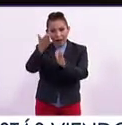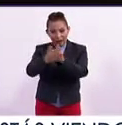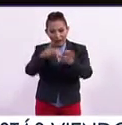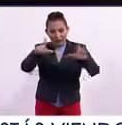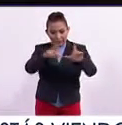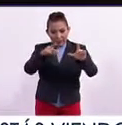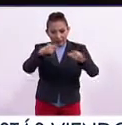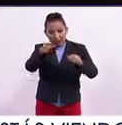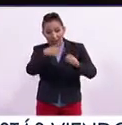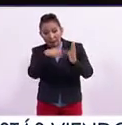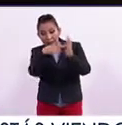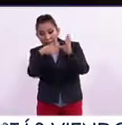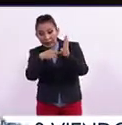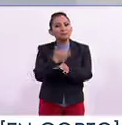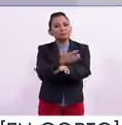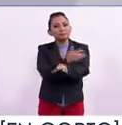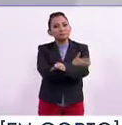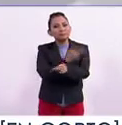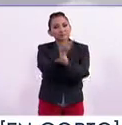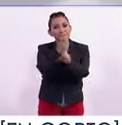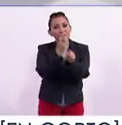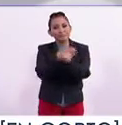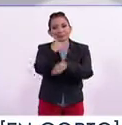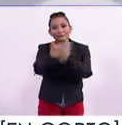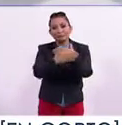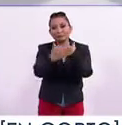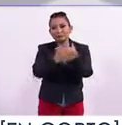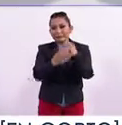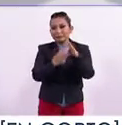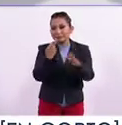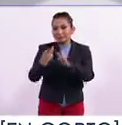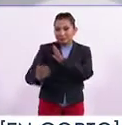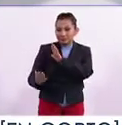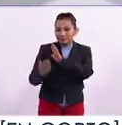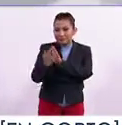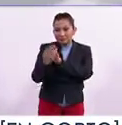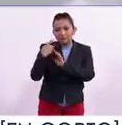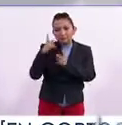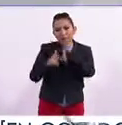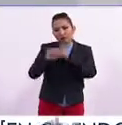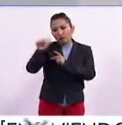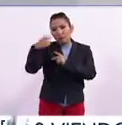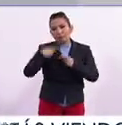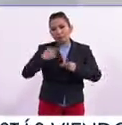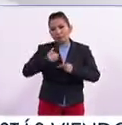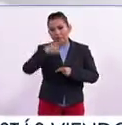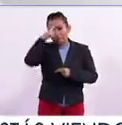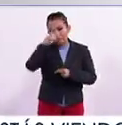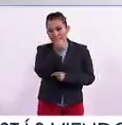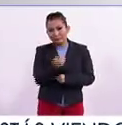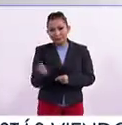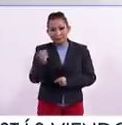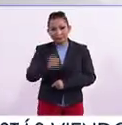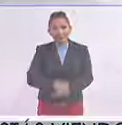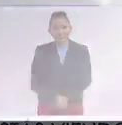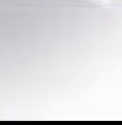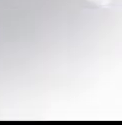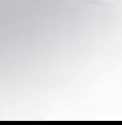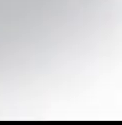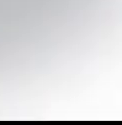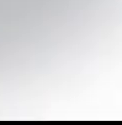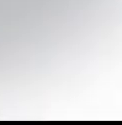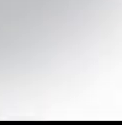acuerdo, tanto en el cálculo como después en la ejecución de esos cálculos, ¿no? Se sigan las normas lo